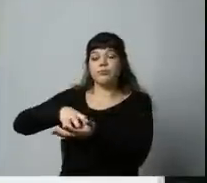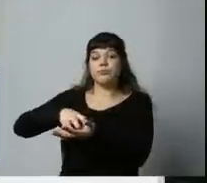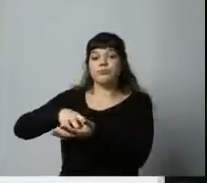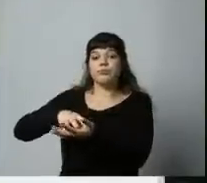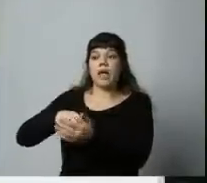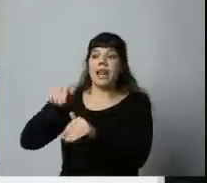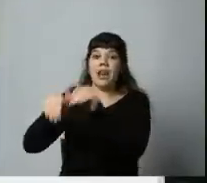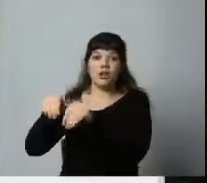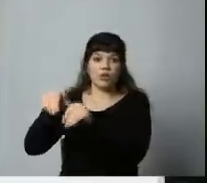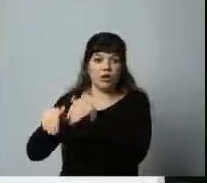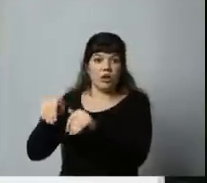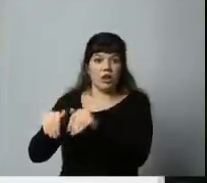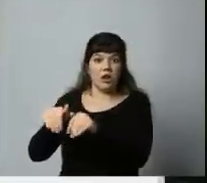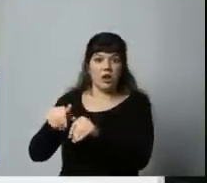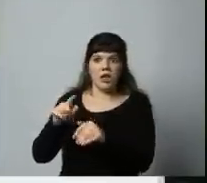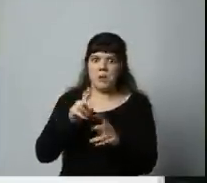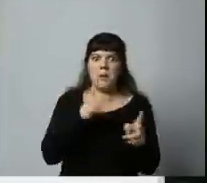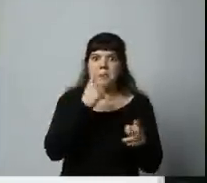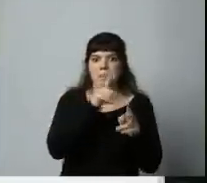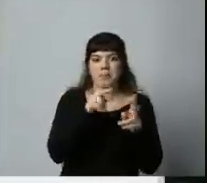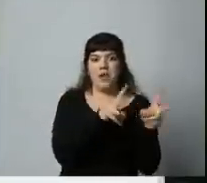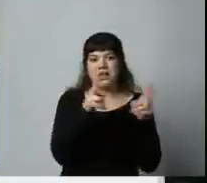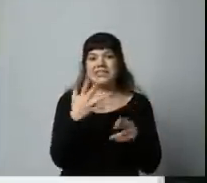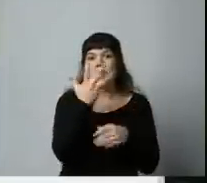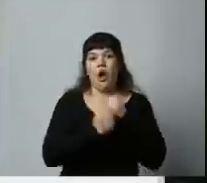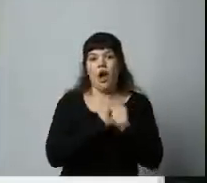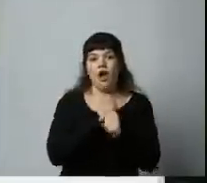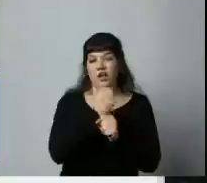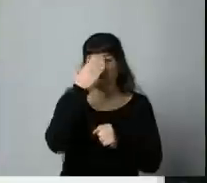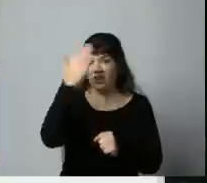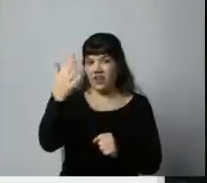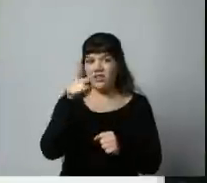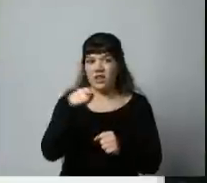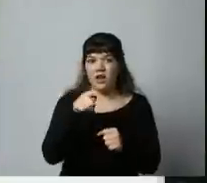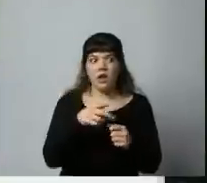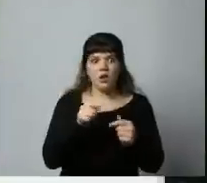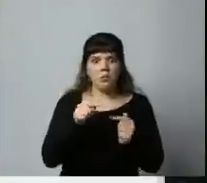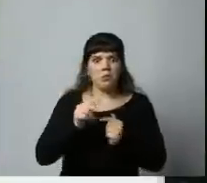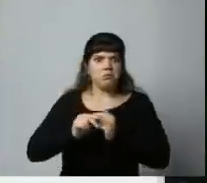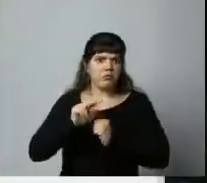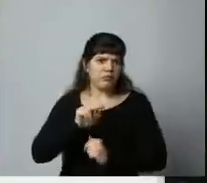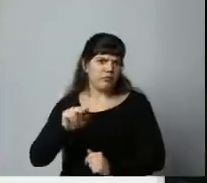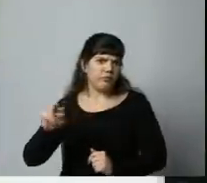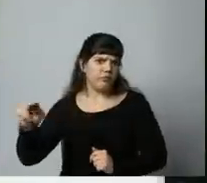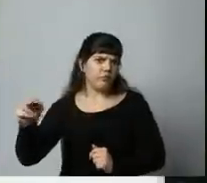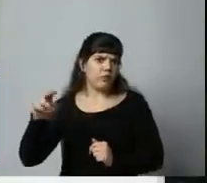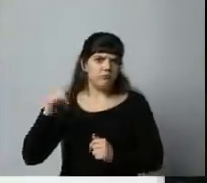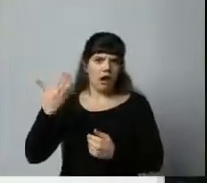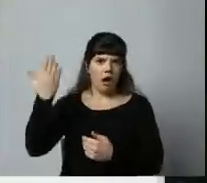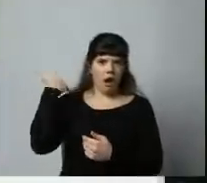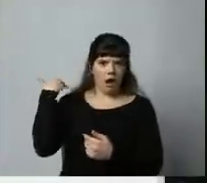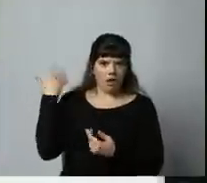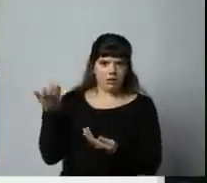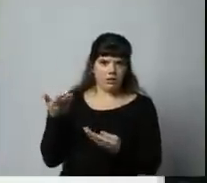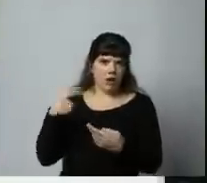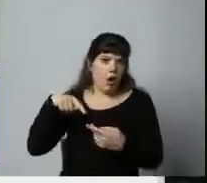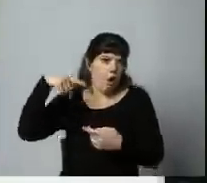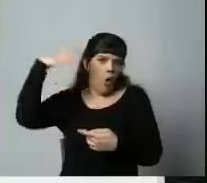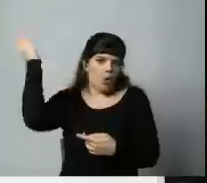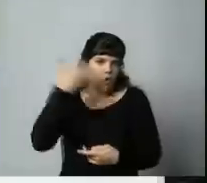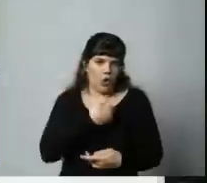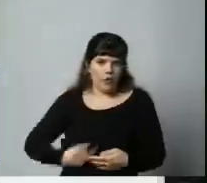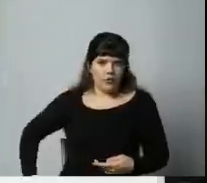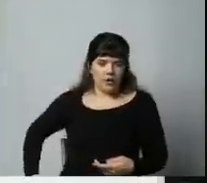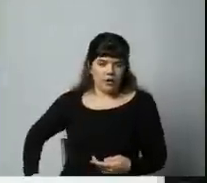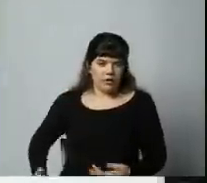primer periodo de gobierno del fa mantuvo la la composición que venía de los gobiernos anteriores o